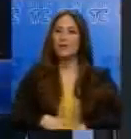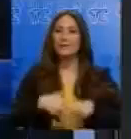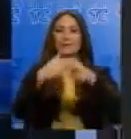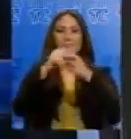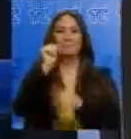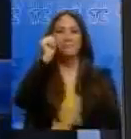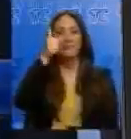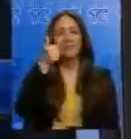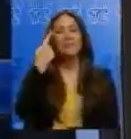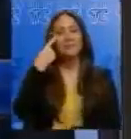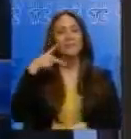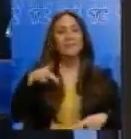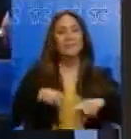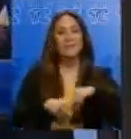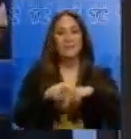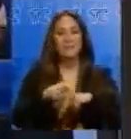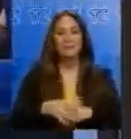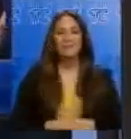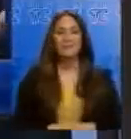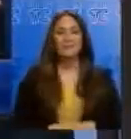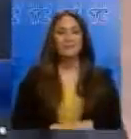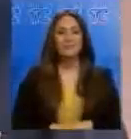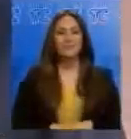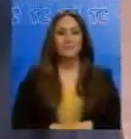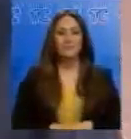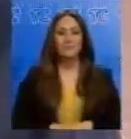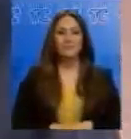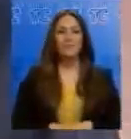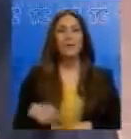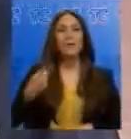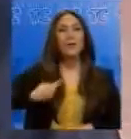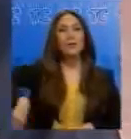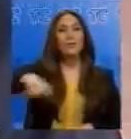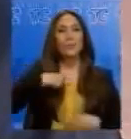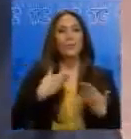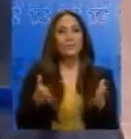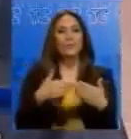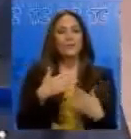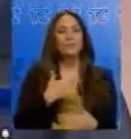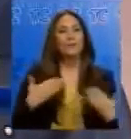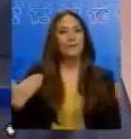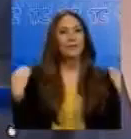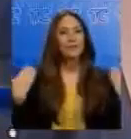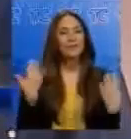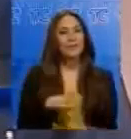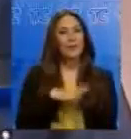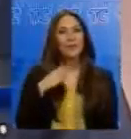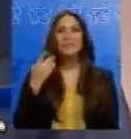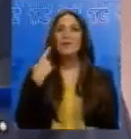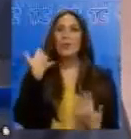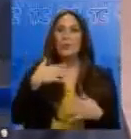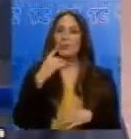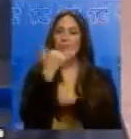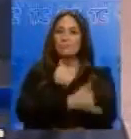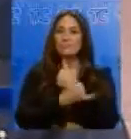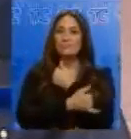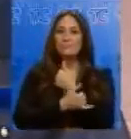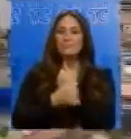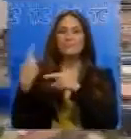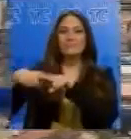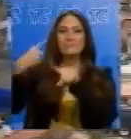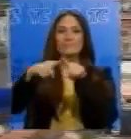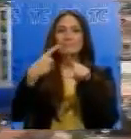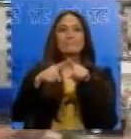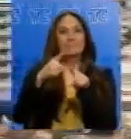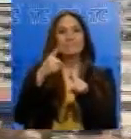edición de este encuentro político. Todos los panameños estamos muy contentos y muy orgullosos de recibir a tantos